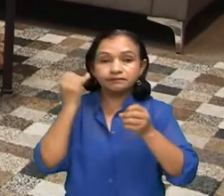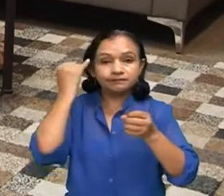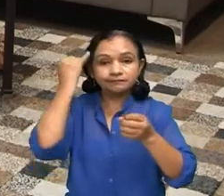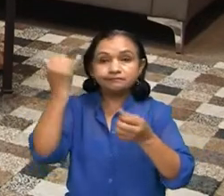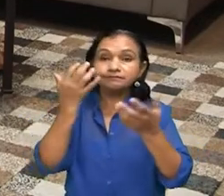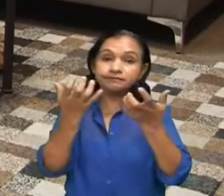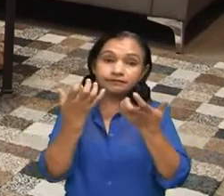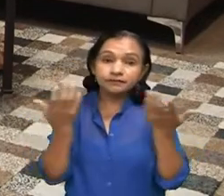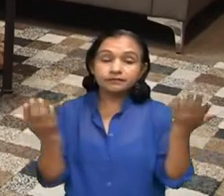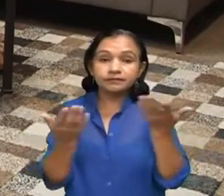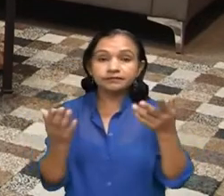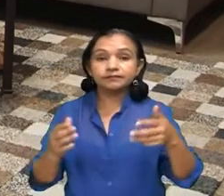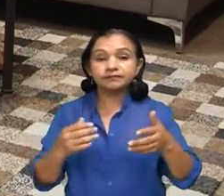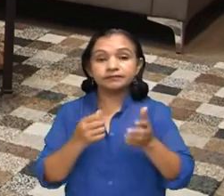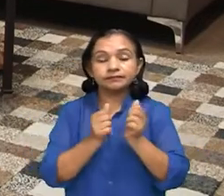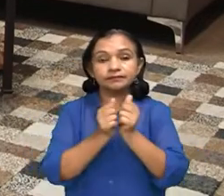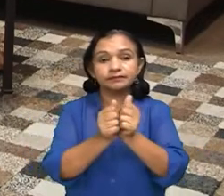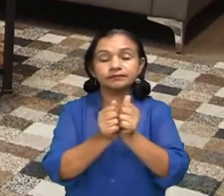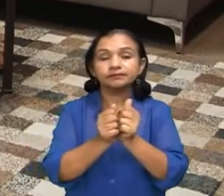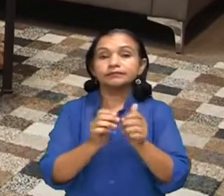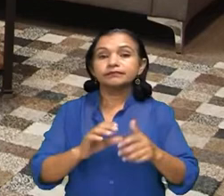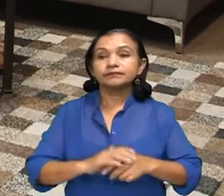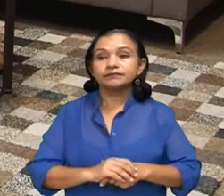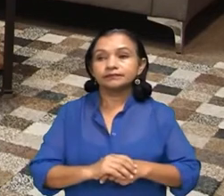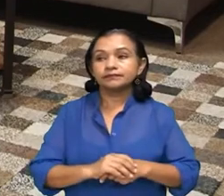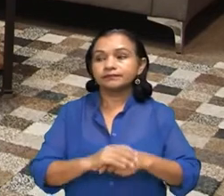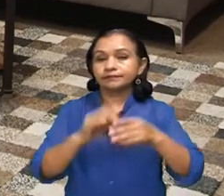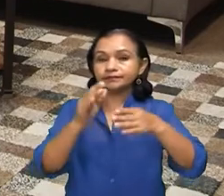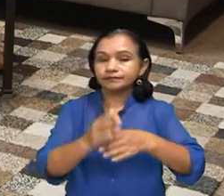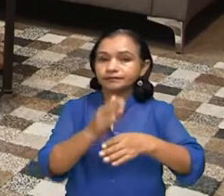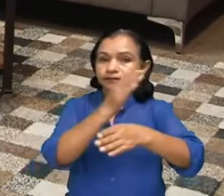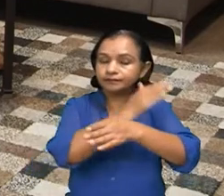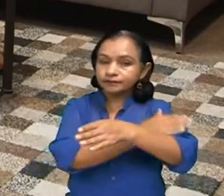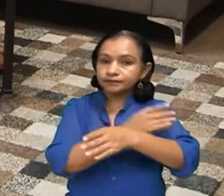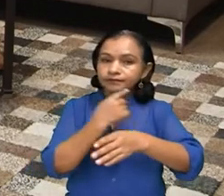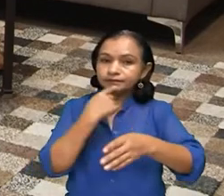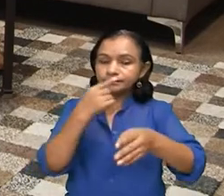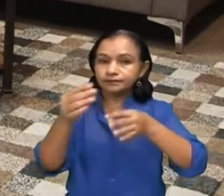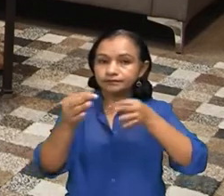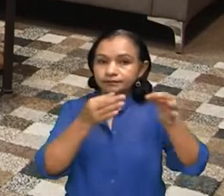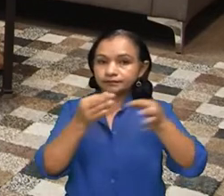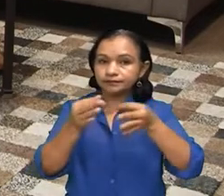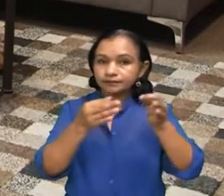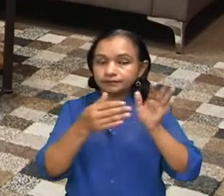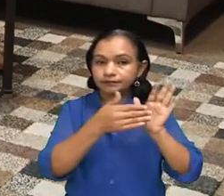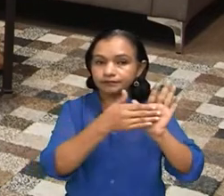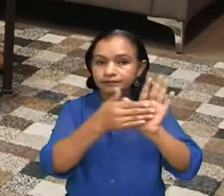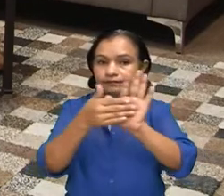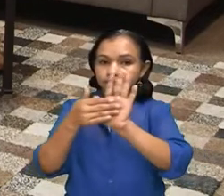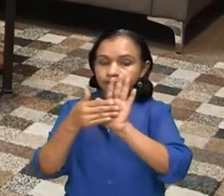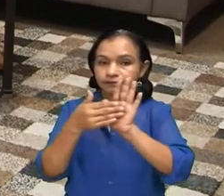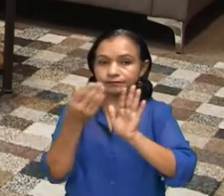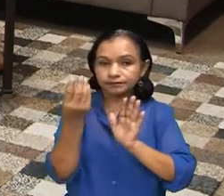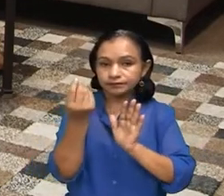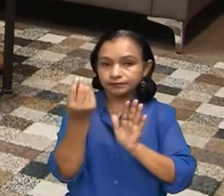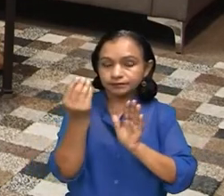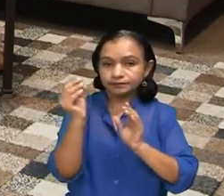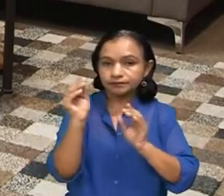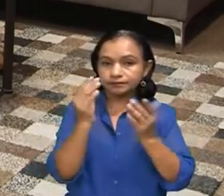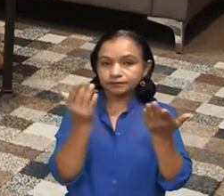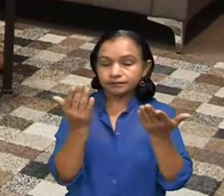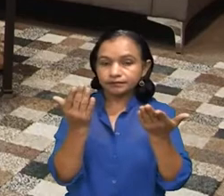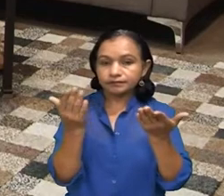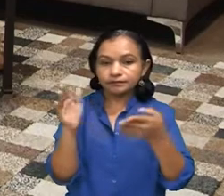quieren echarla a andar. Exacto. Bueno, antes de decirte que el modelo de economía creativa es